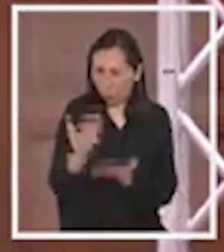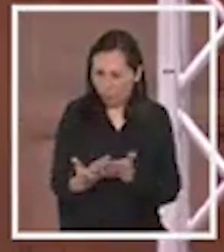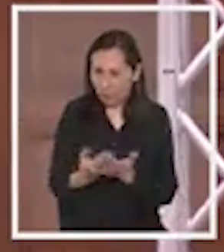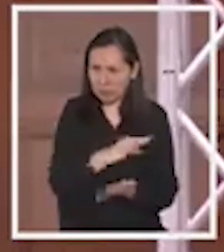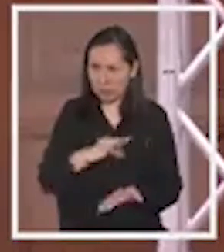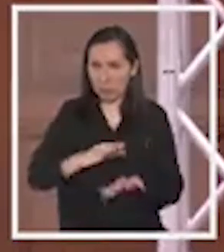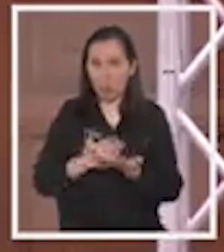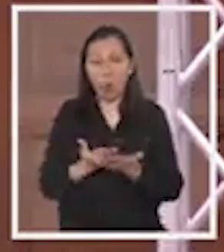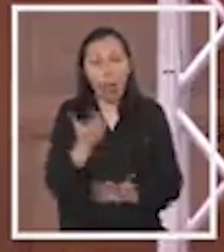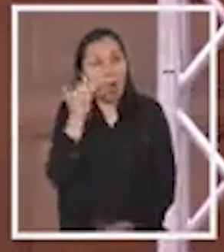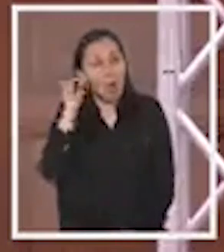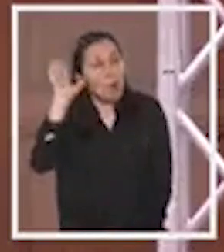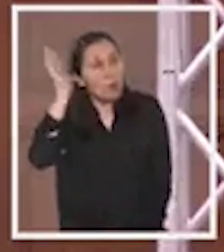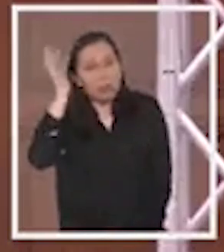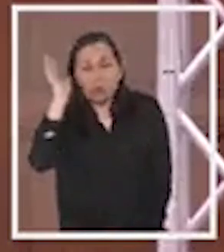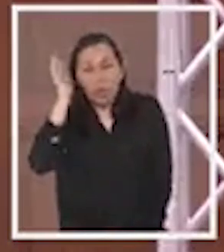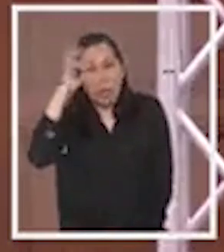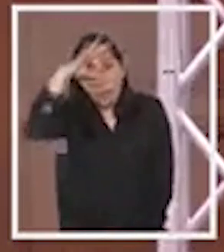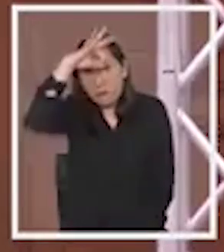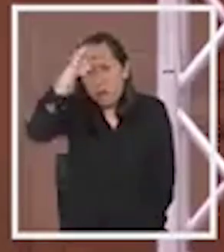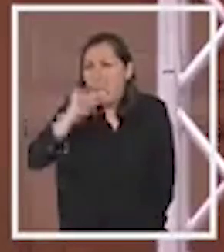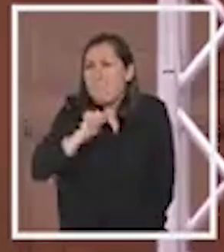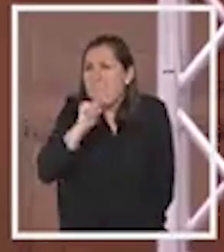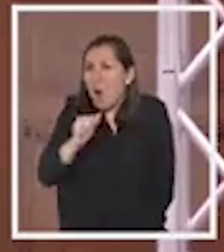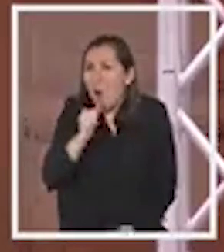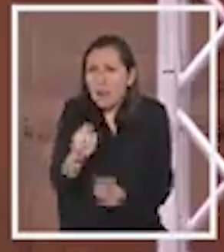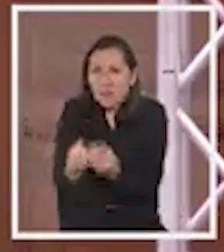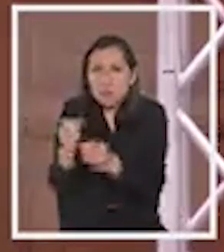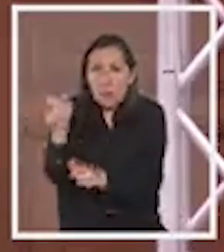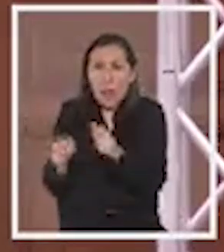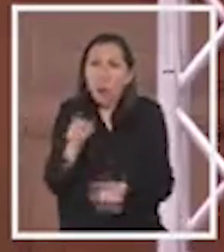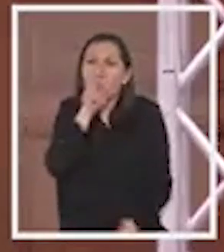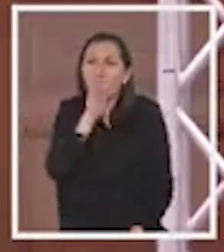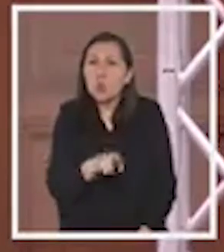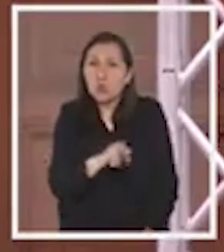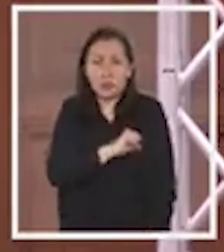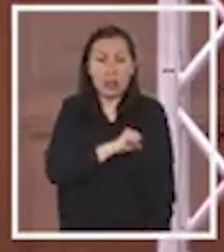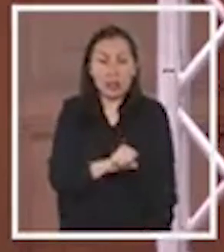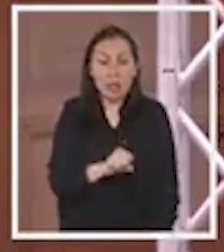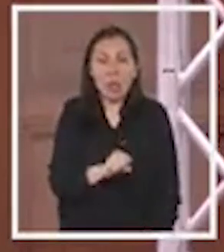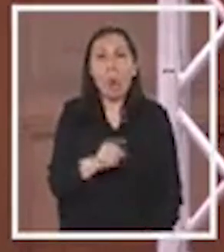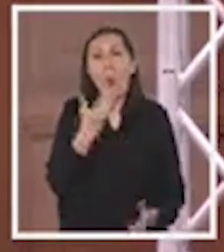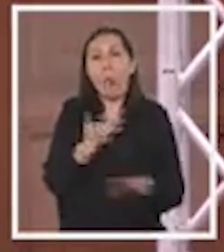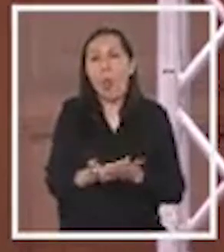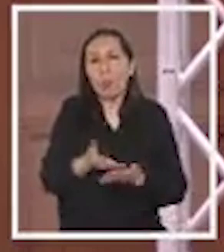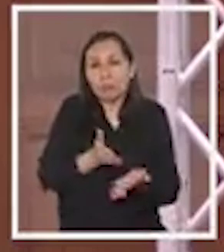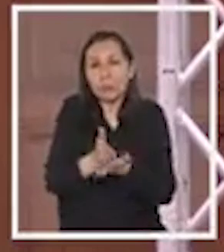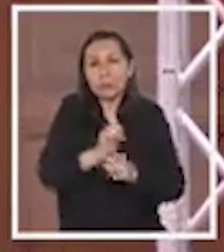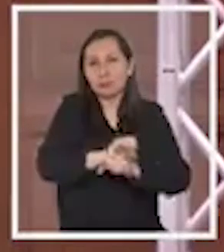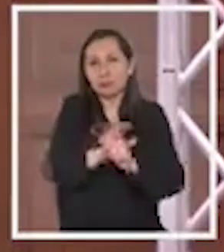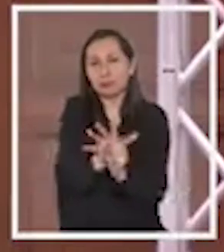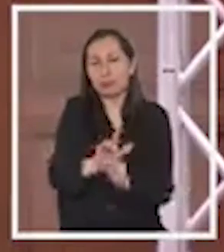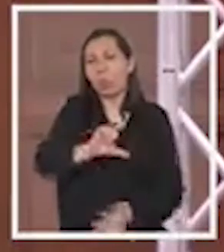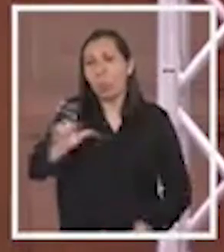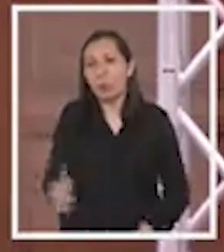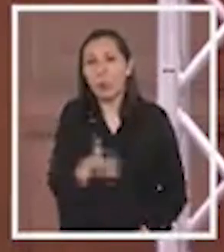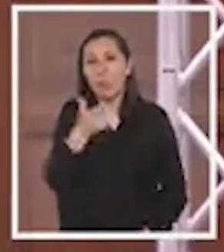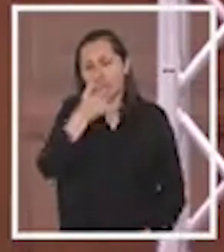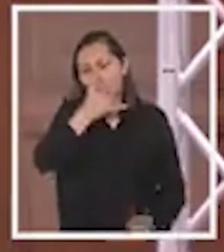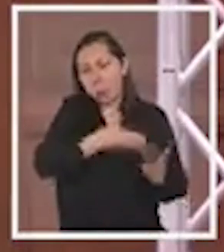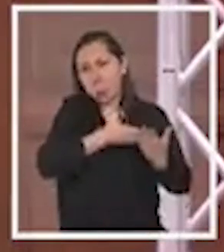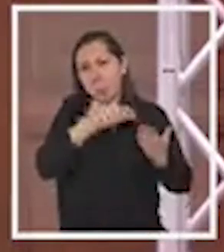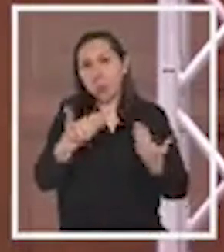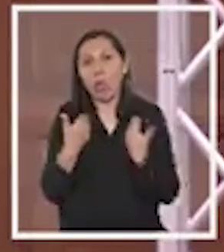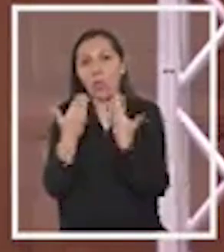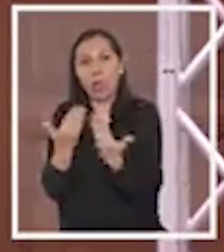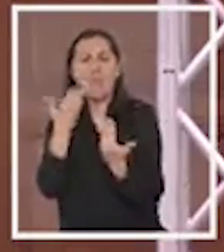ministro de Salud, no era consciente de la pobreza y el hacinamiento en el sur de Santiago a propósito de la pandemia, cuando se demoraron cuánto tiempo